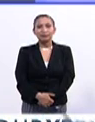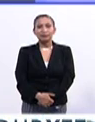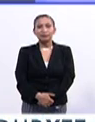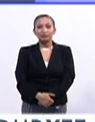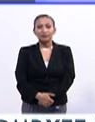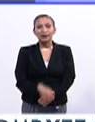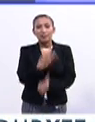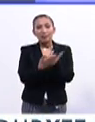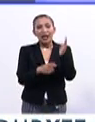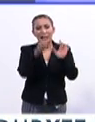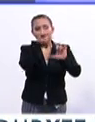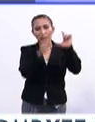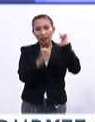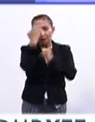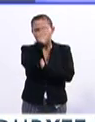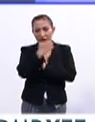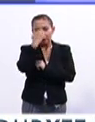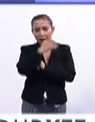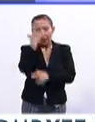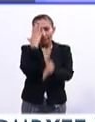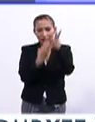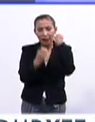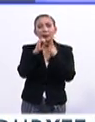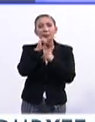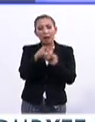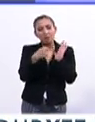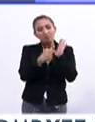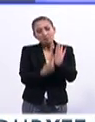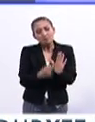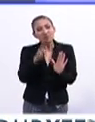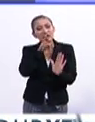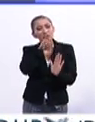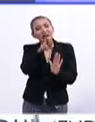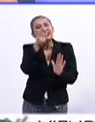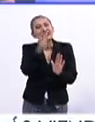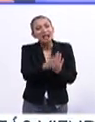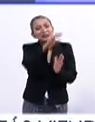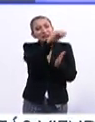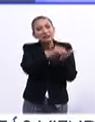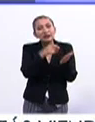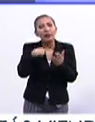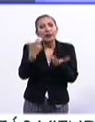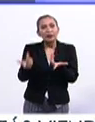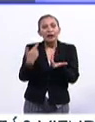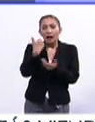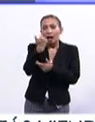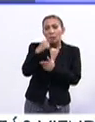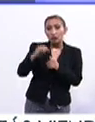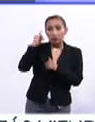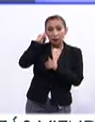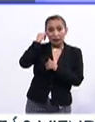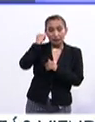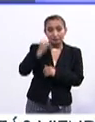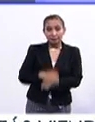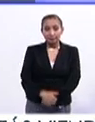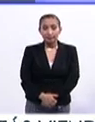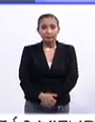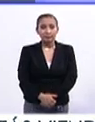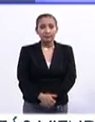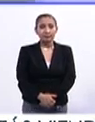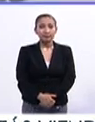internacional para la evaluación de los aprendizajes también muestran los resultados obtenidos por parte de la población estudiantil indígena